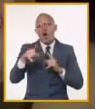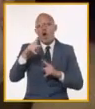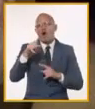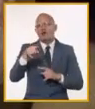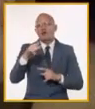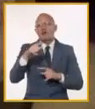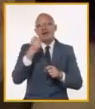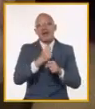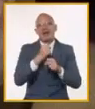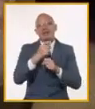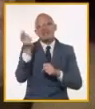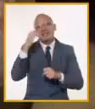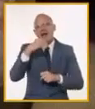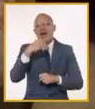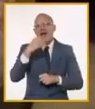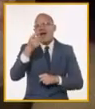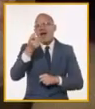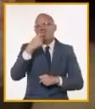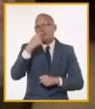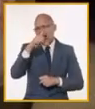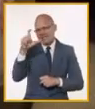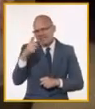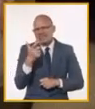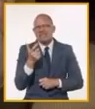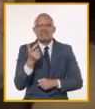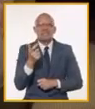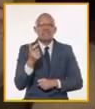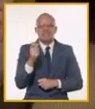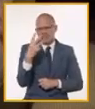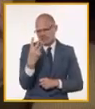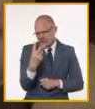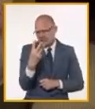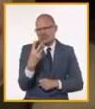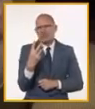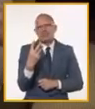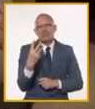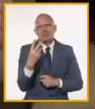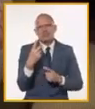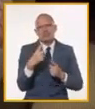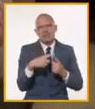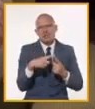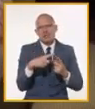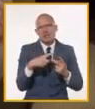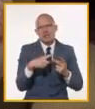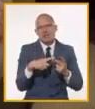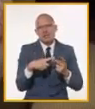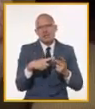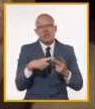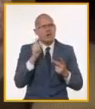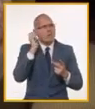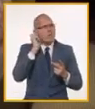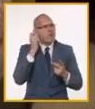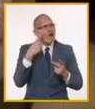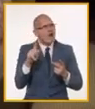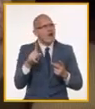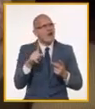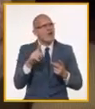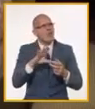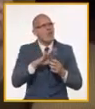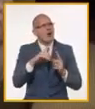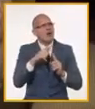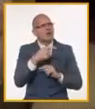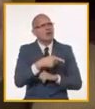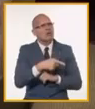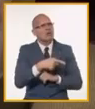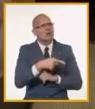3, Enic Fernández, la otra que era de Guantánamo, y